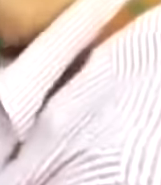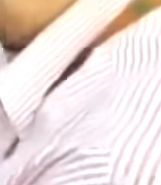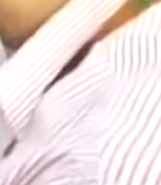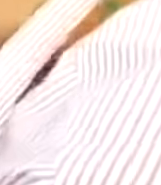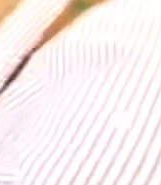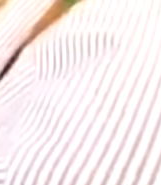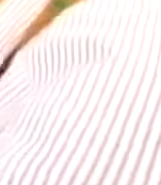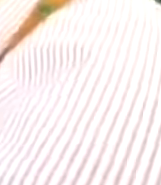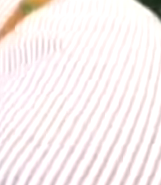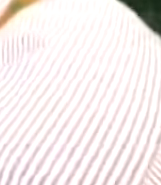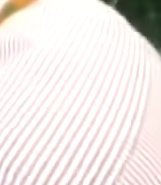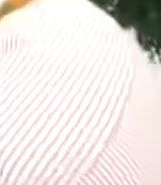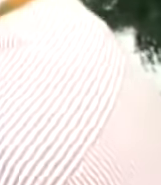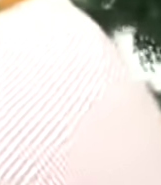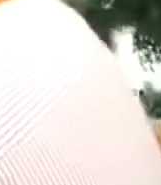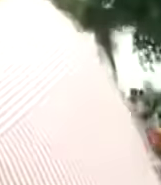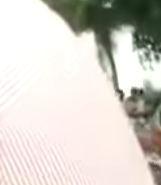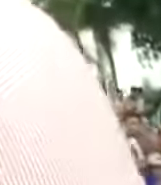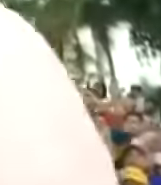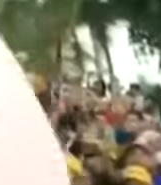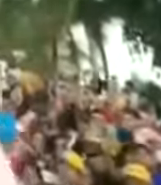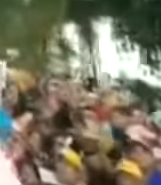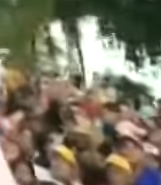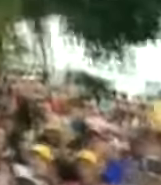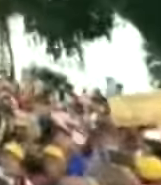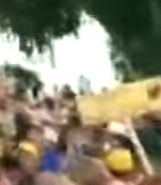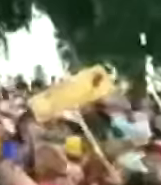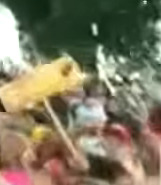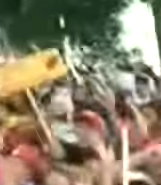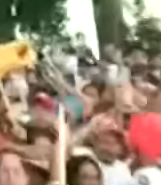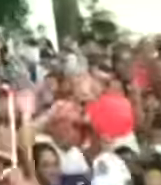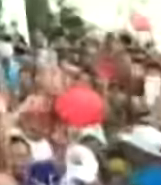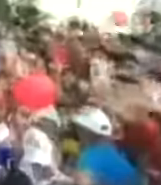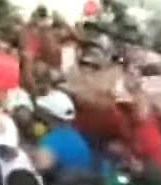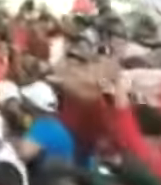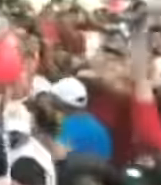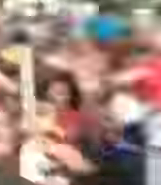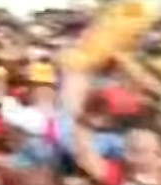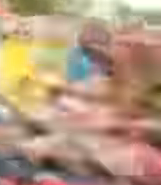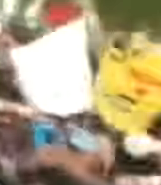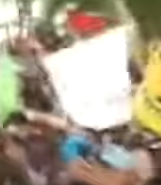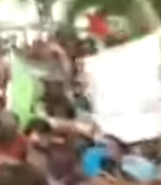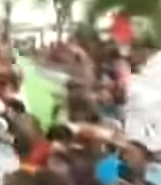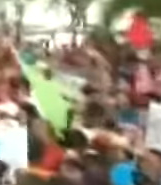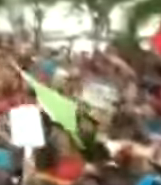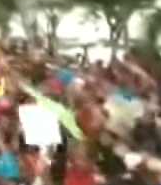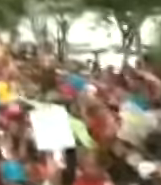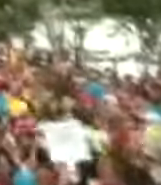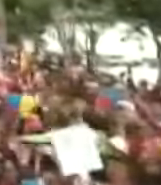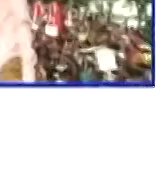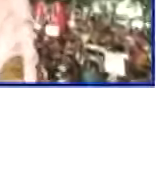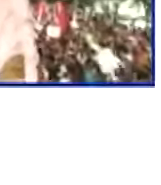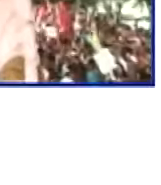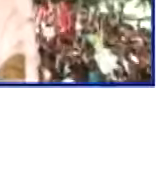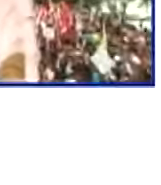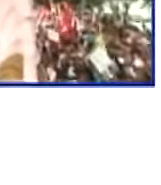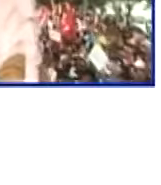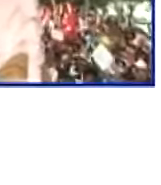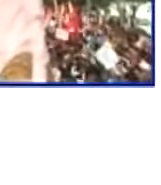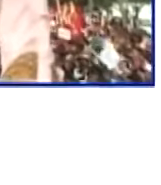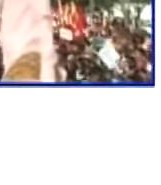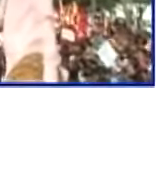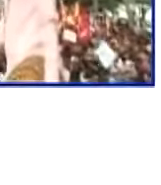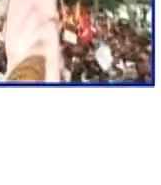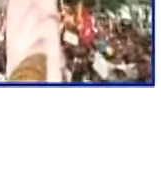a orillas de ese caño. Las aguas que pasaban de envidia